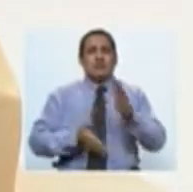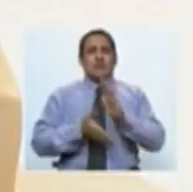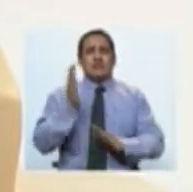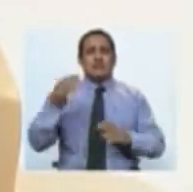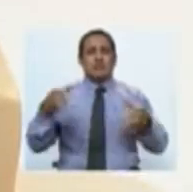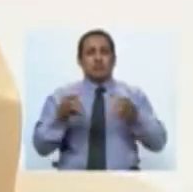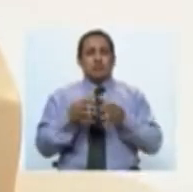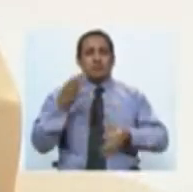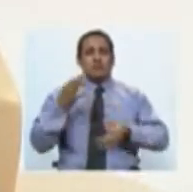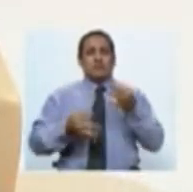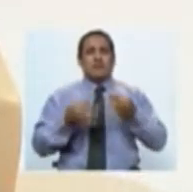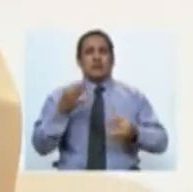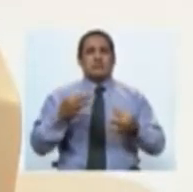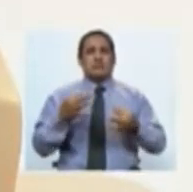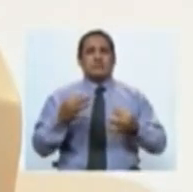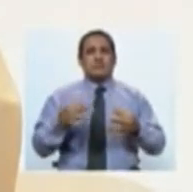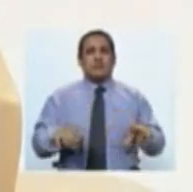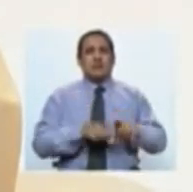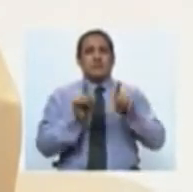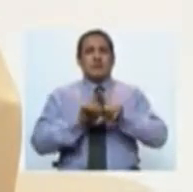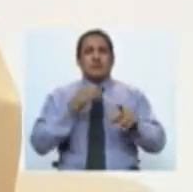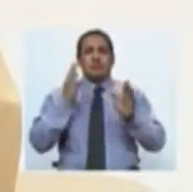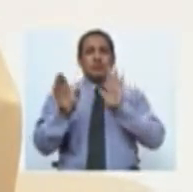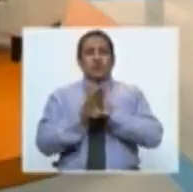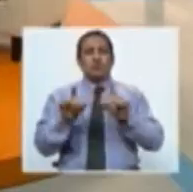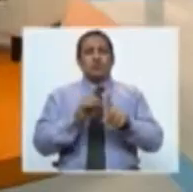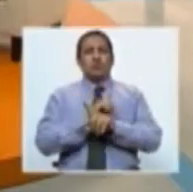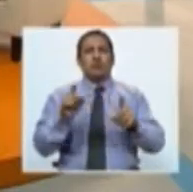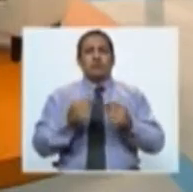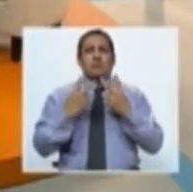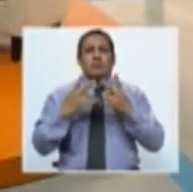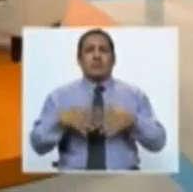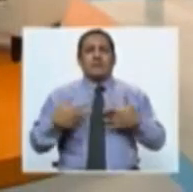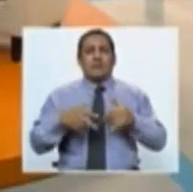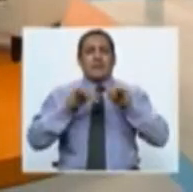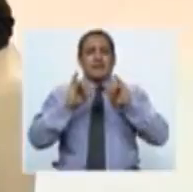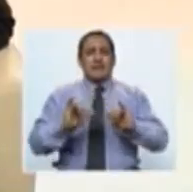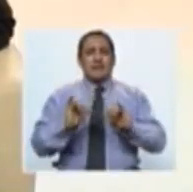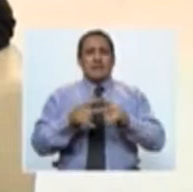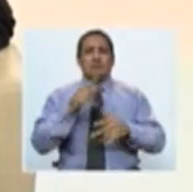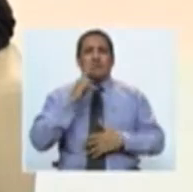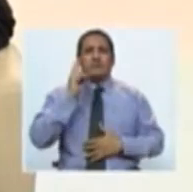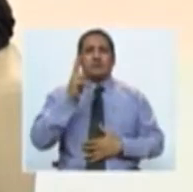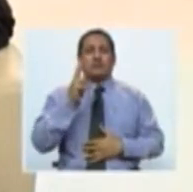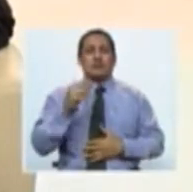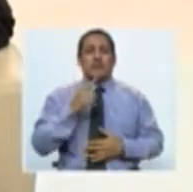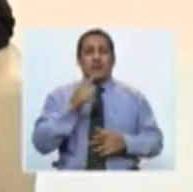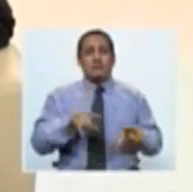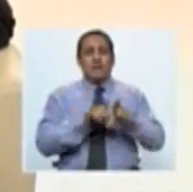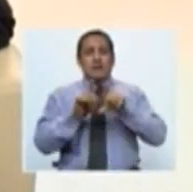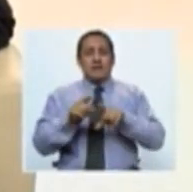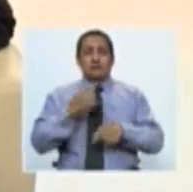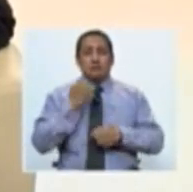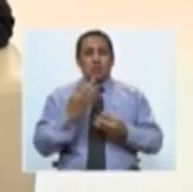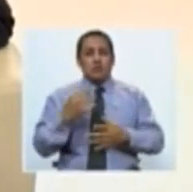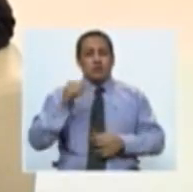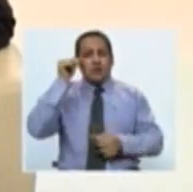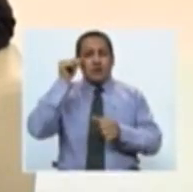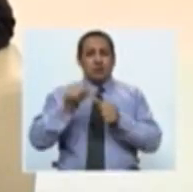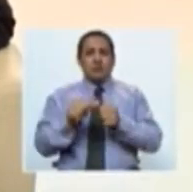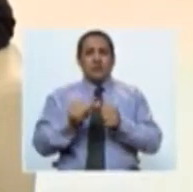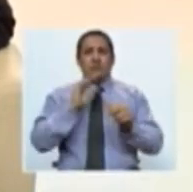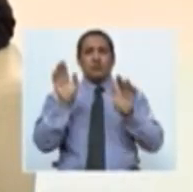una salida de la carrera magisterial, ¿no? Claro, porque no condiciona tampoco la permanencia del profesor, ¿no? Pues es bueno